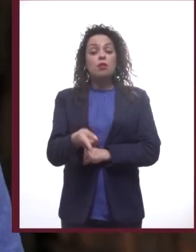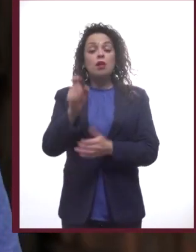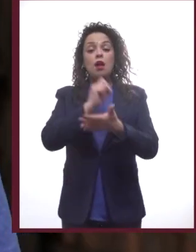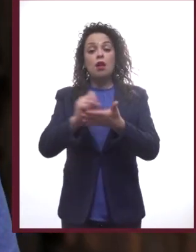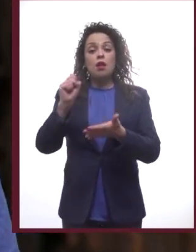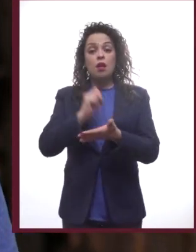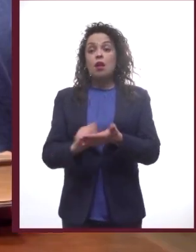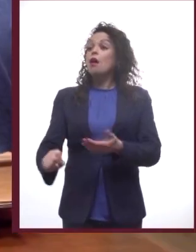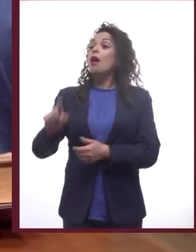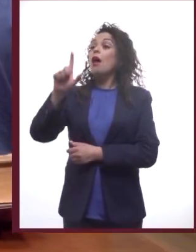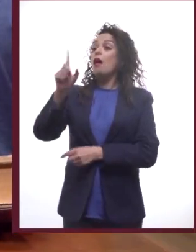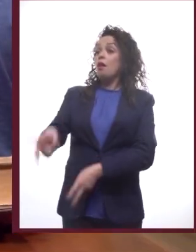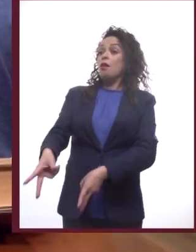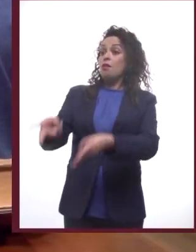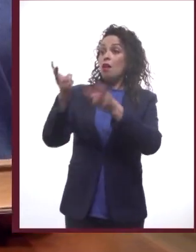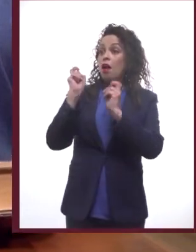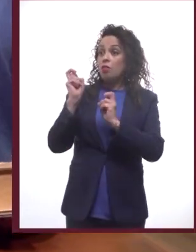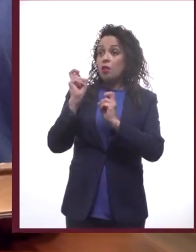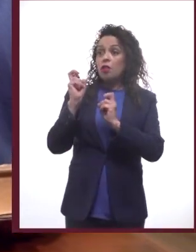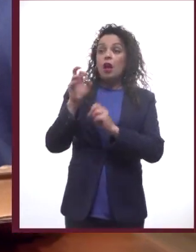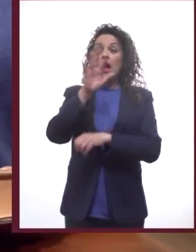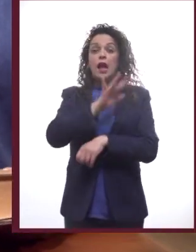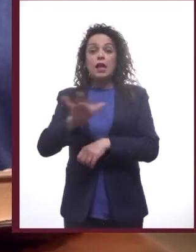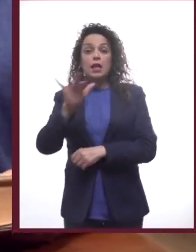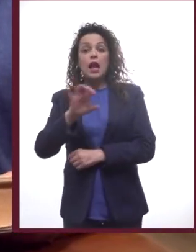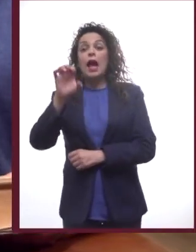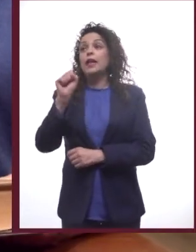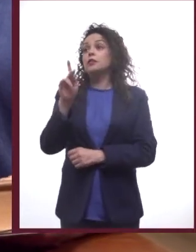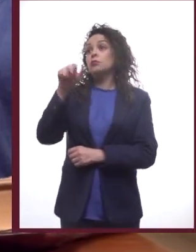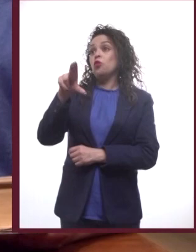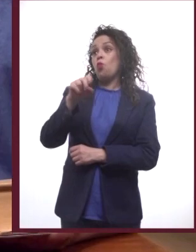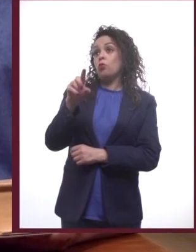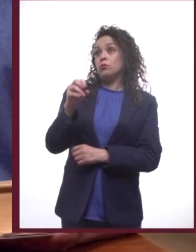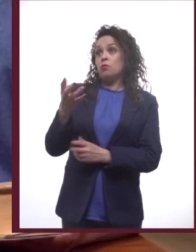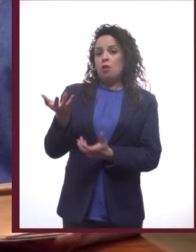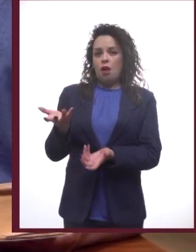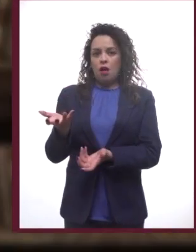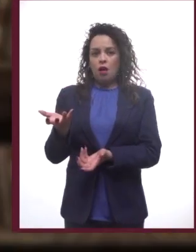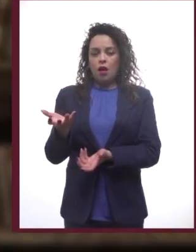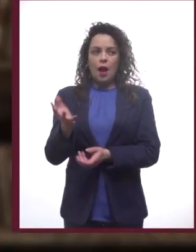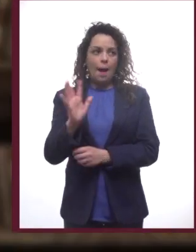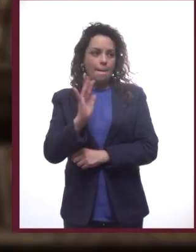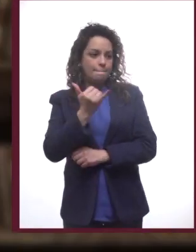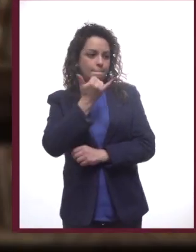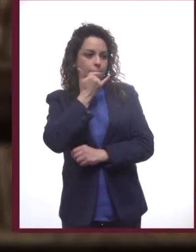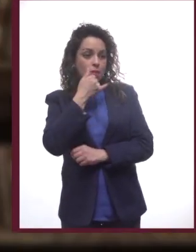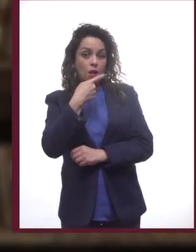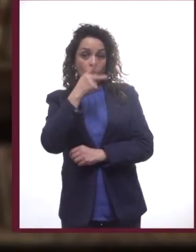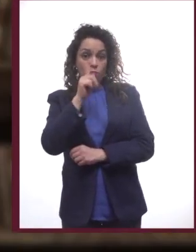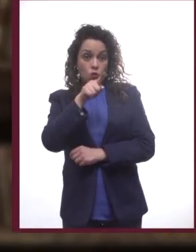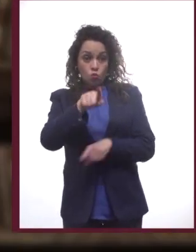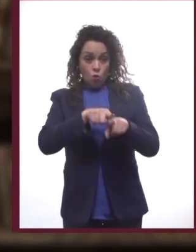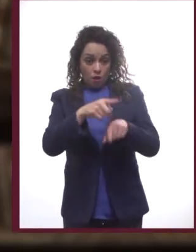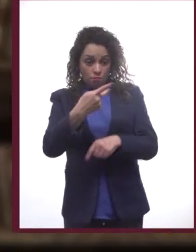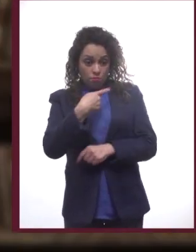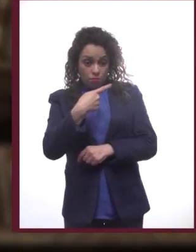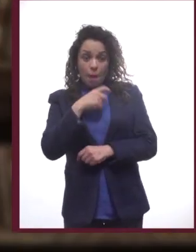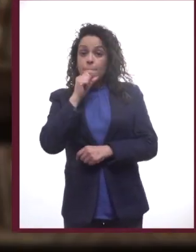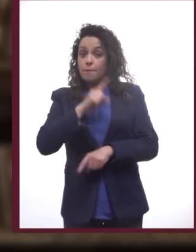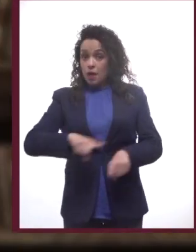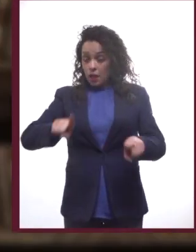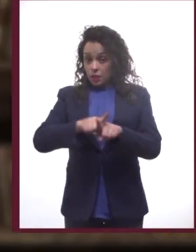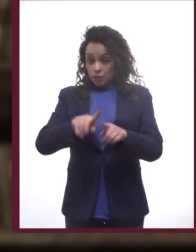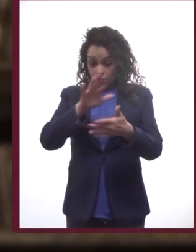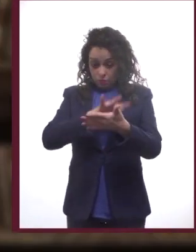ladrón que citaba a Kipling. El ladrón que leía a Spinoza. Perdón, pero tu hermano y yo no leemos